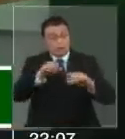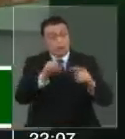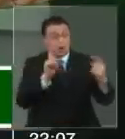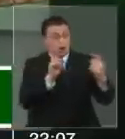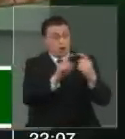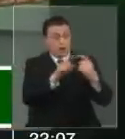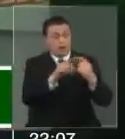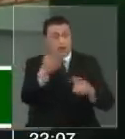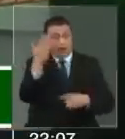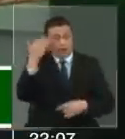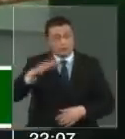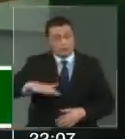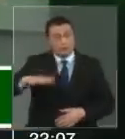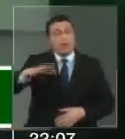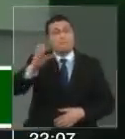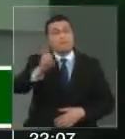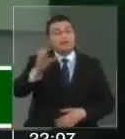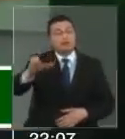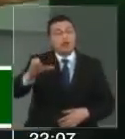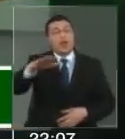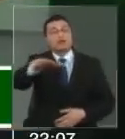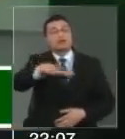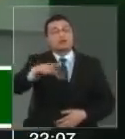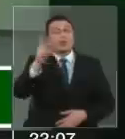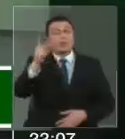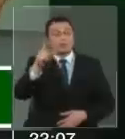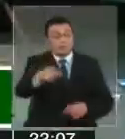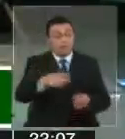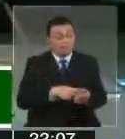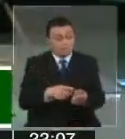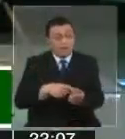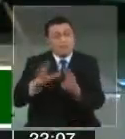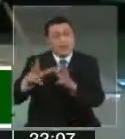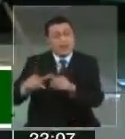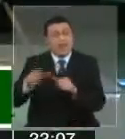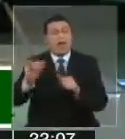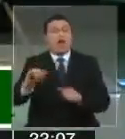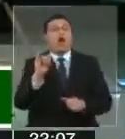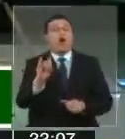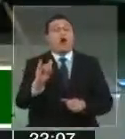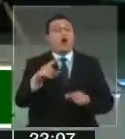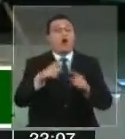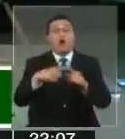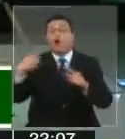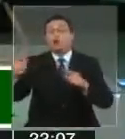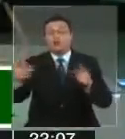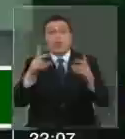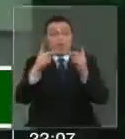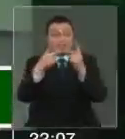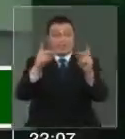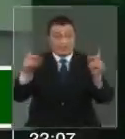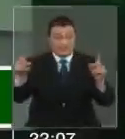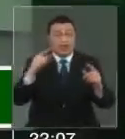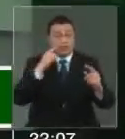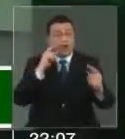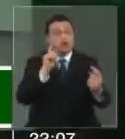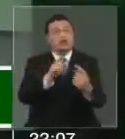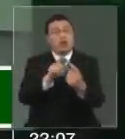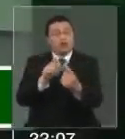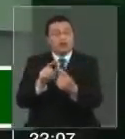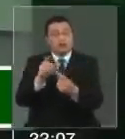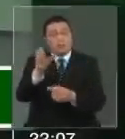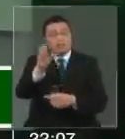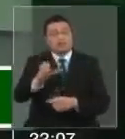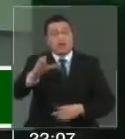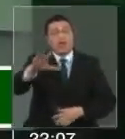en situación de discapacidad en tu familia o en tu entorno? Porque con la diversidad, evidentemente que tuviste contacto, pero ¿con personas en